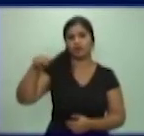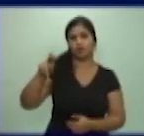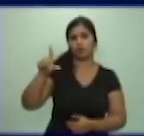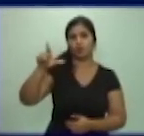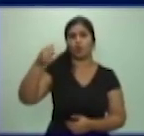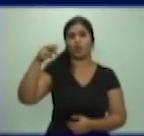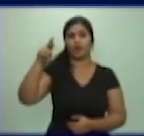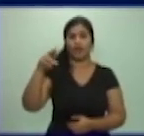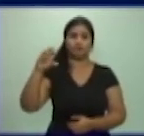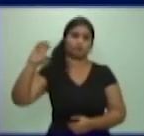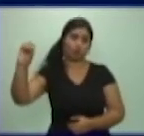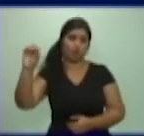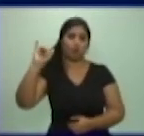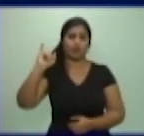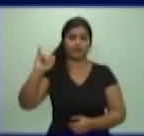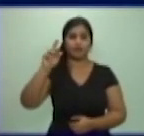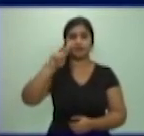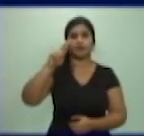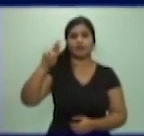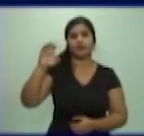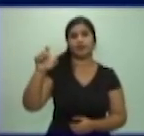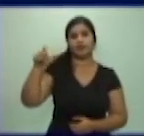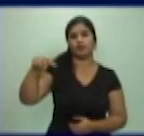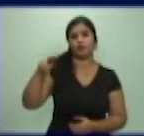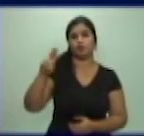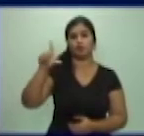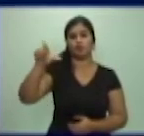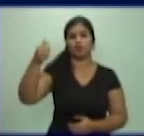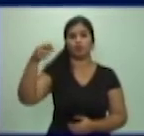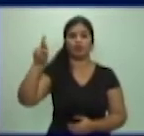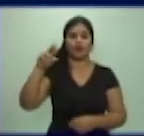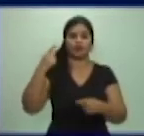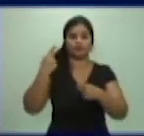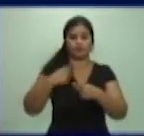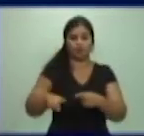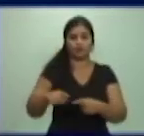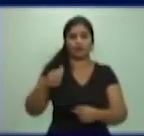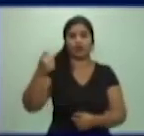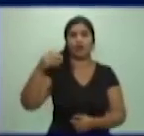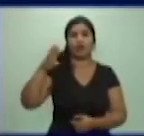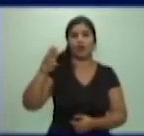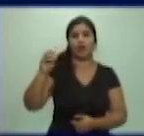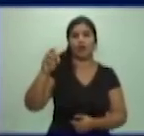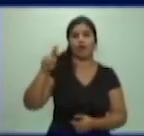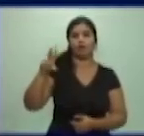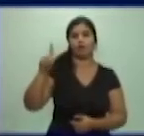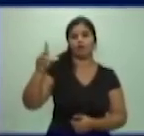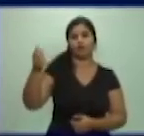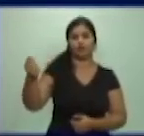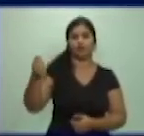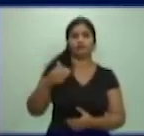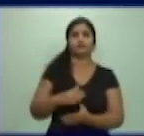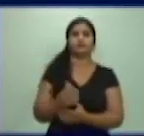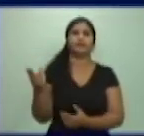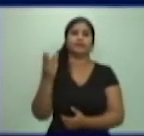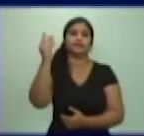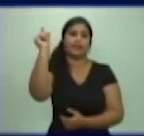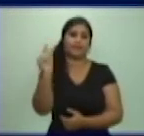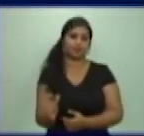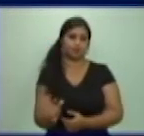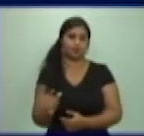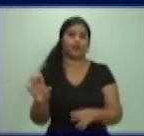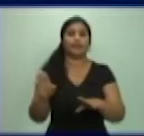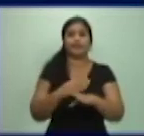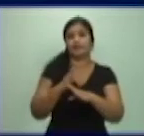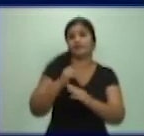Está también el verbo abordan, la forma verbal abordan, que en indicativo, presente, tercera persona del plural y que